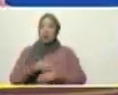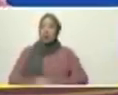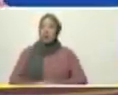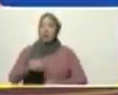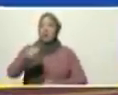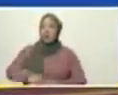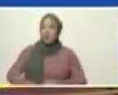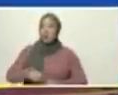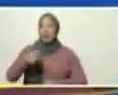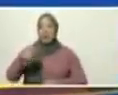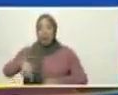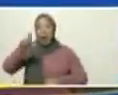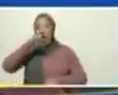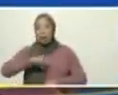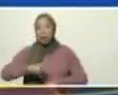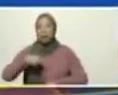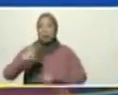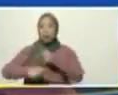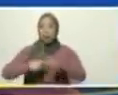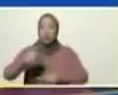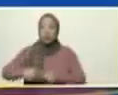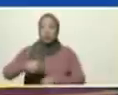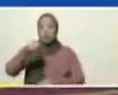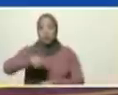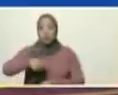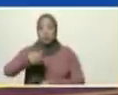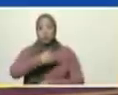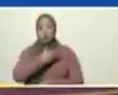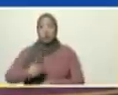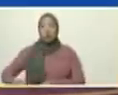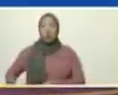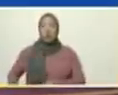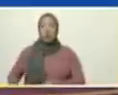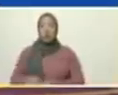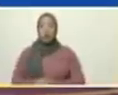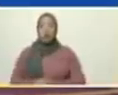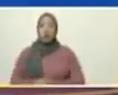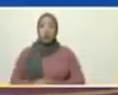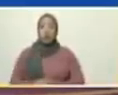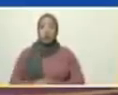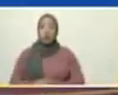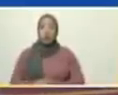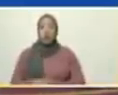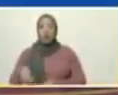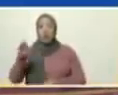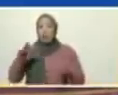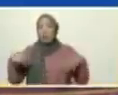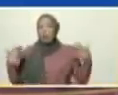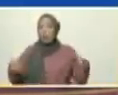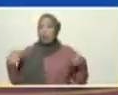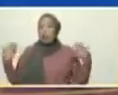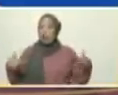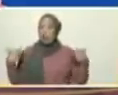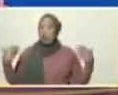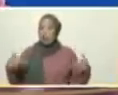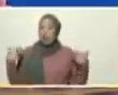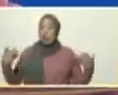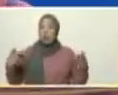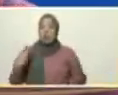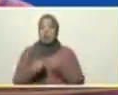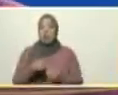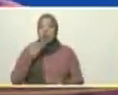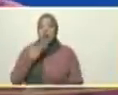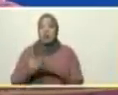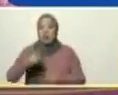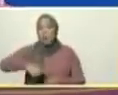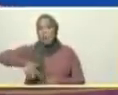aquí 20 años después de ese golpe de Estado. Y lo digo con mucha alegría y a la vez con un poco de vergüenza